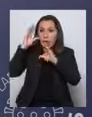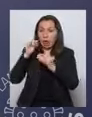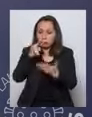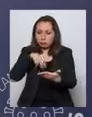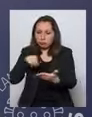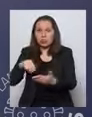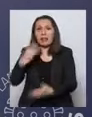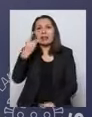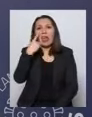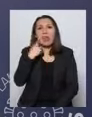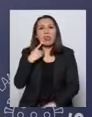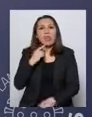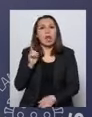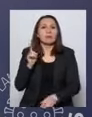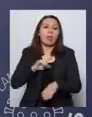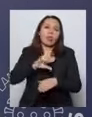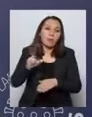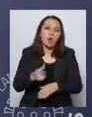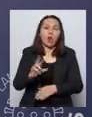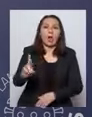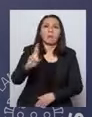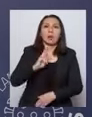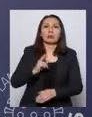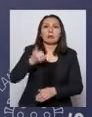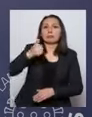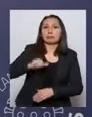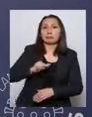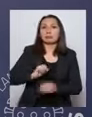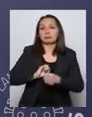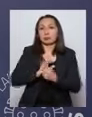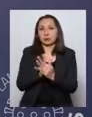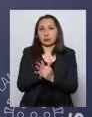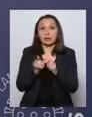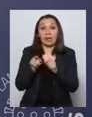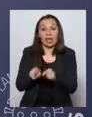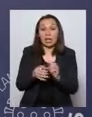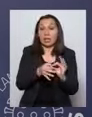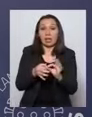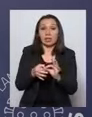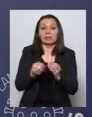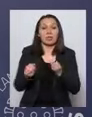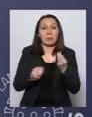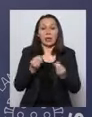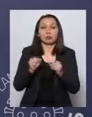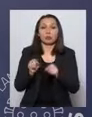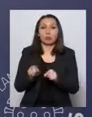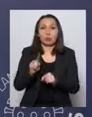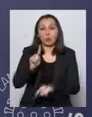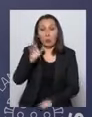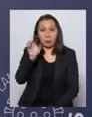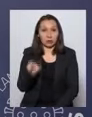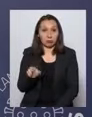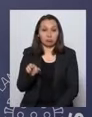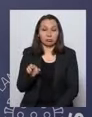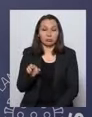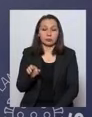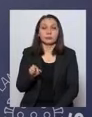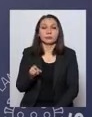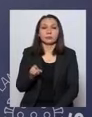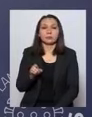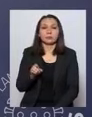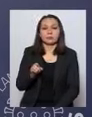es de tres días en relación a la pregunta de la licencia médica ese es el motivo por el que una persona en